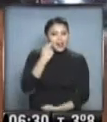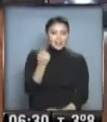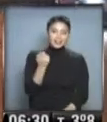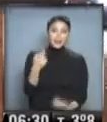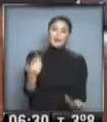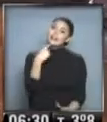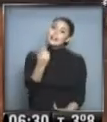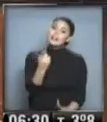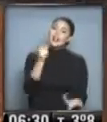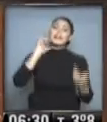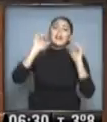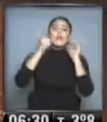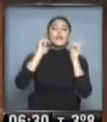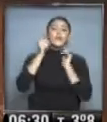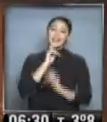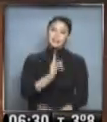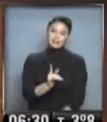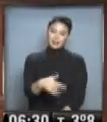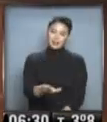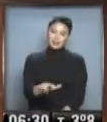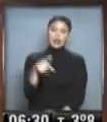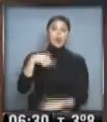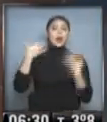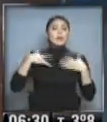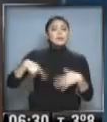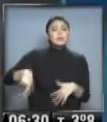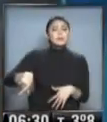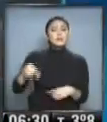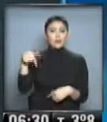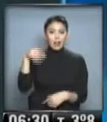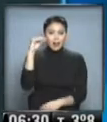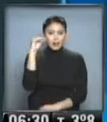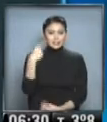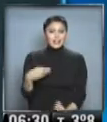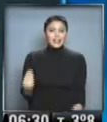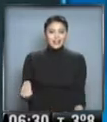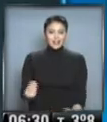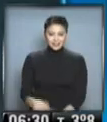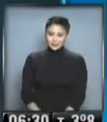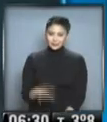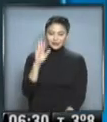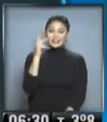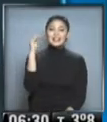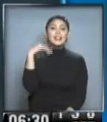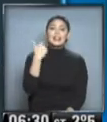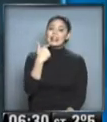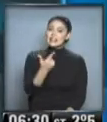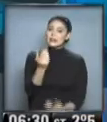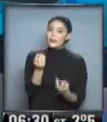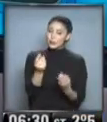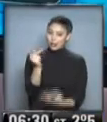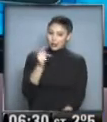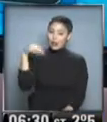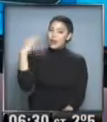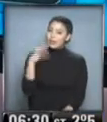decimos que la disfruten. Que nos ponemos para salir en esta nochecita. Muy bien, Cari, un buen, súper